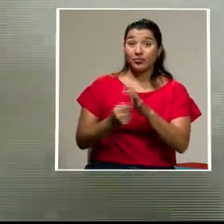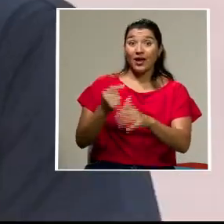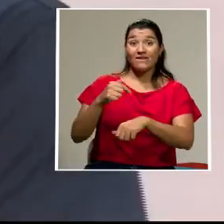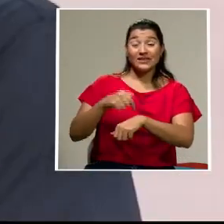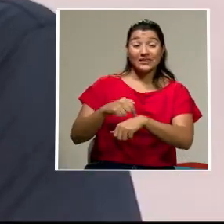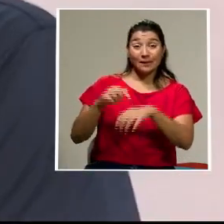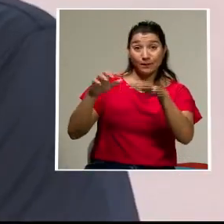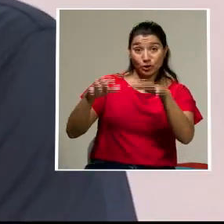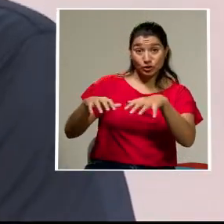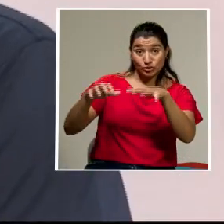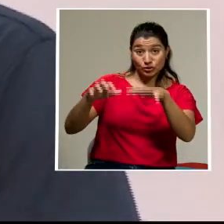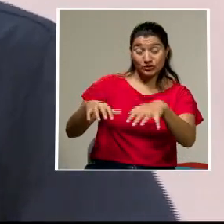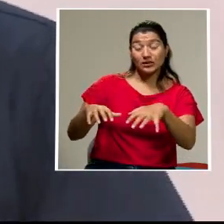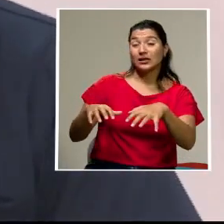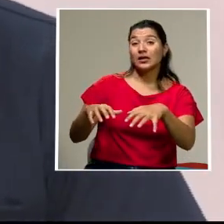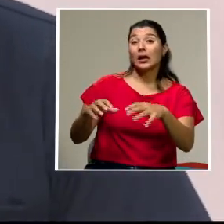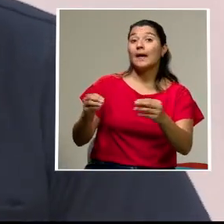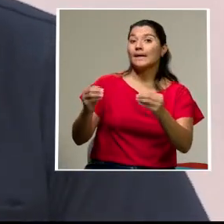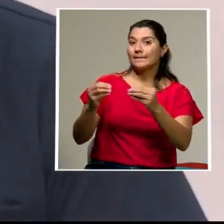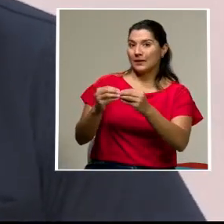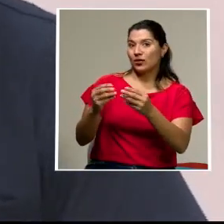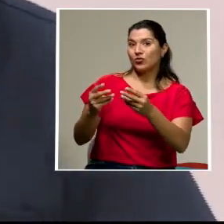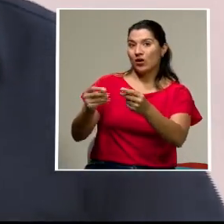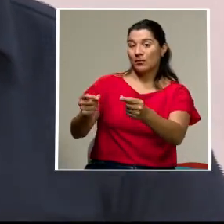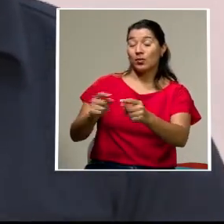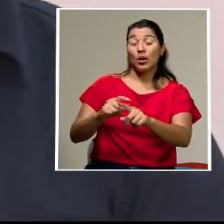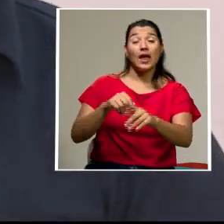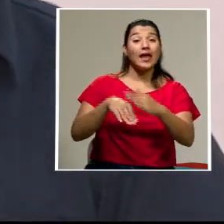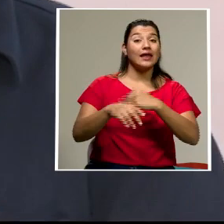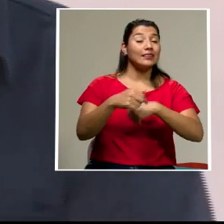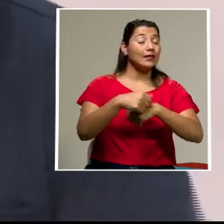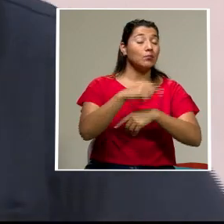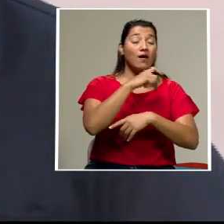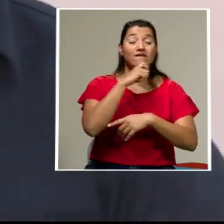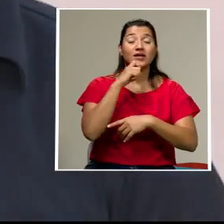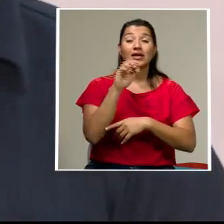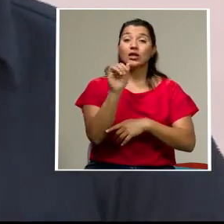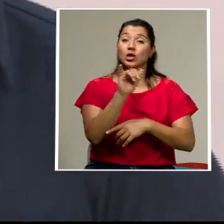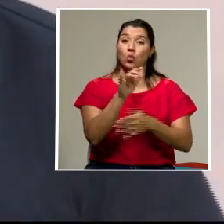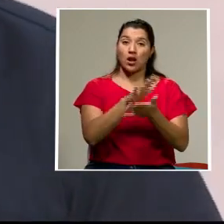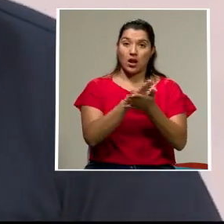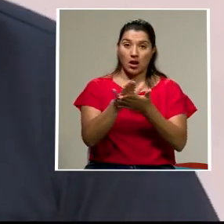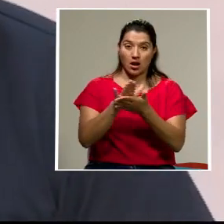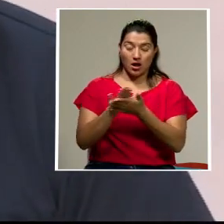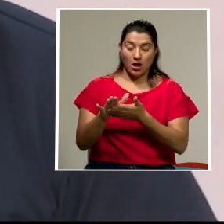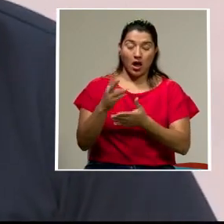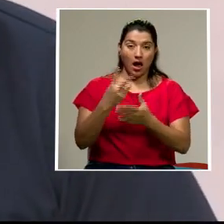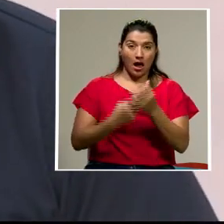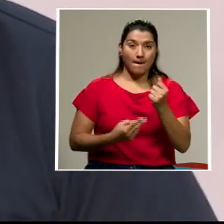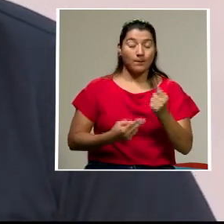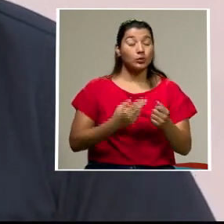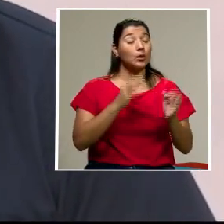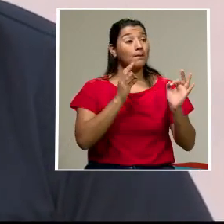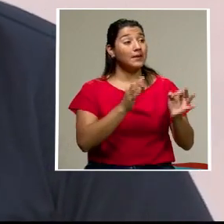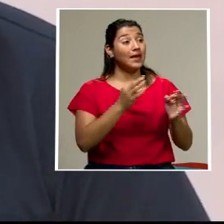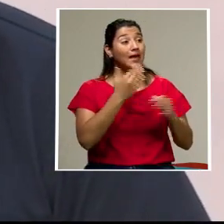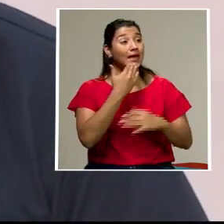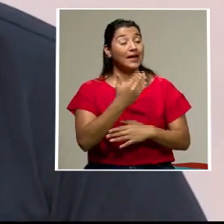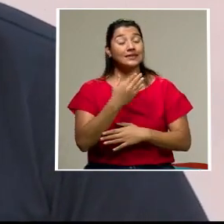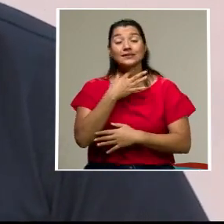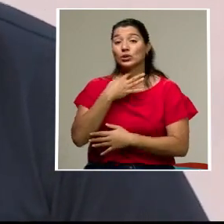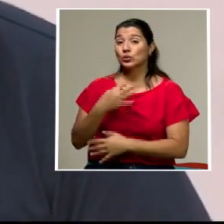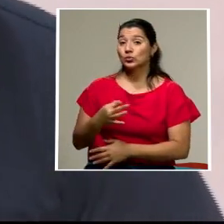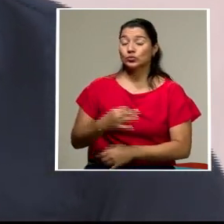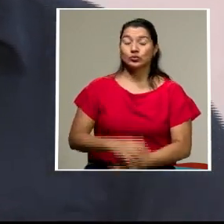se acelera, y en época de este verano también. De invierno y verano, ambos. Okay. Muy bien, Manuel, muchísimas gracias. Con mucho